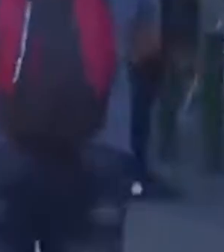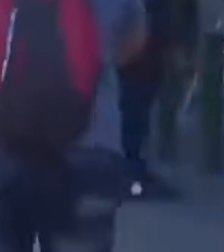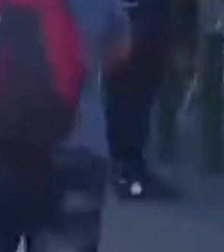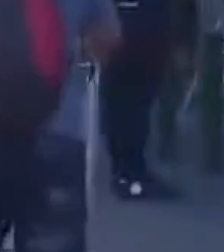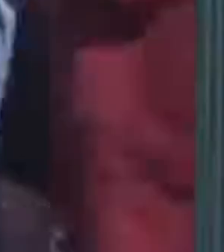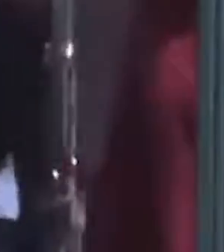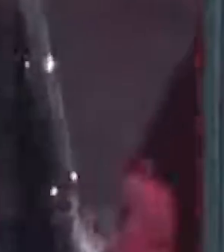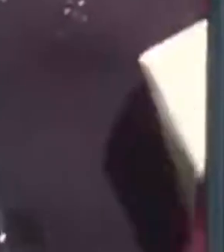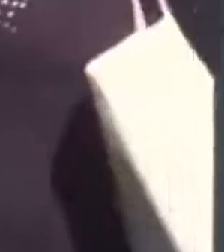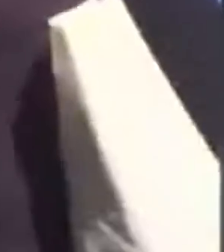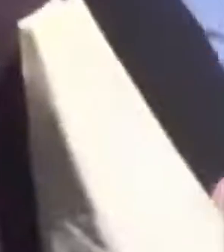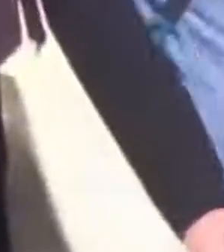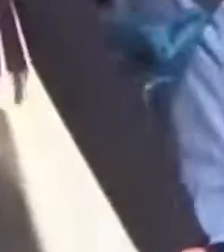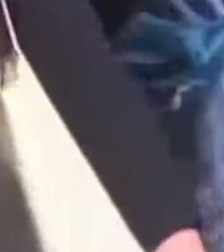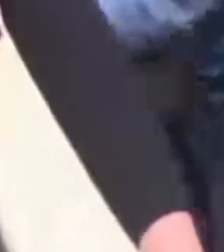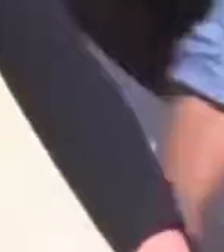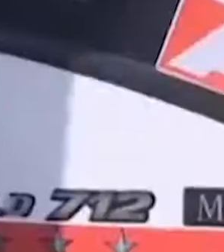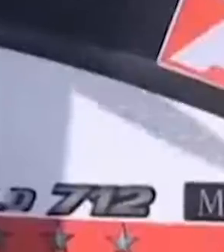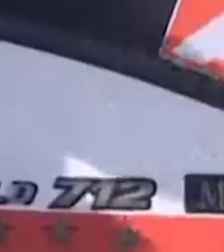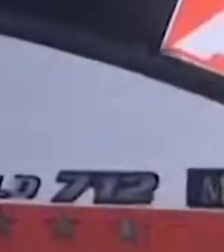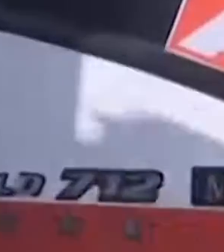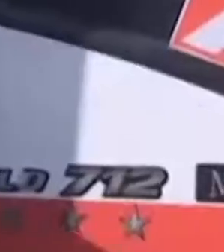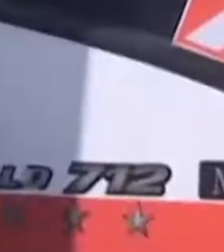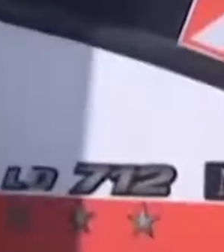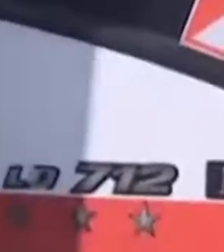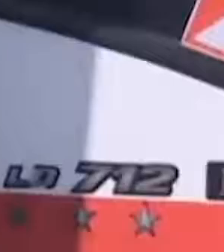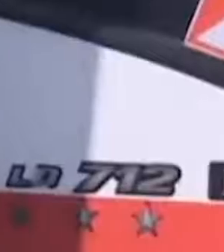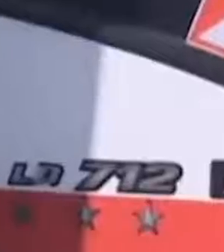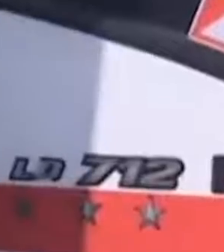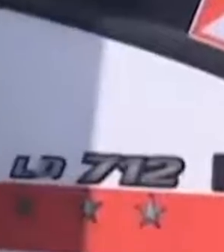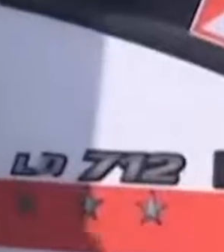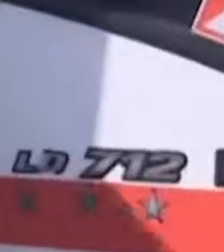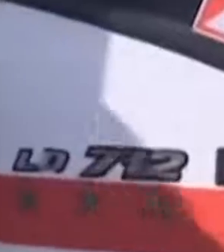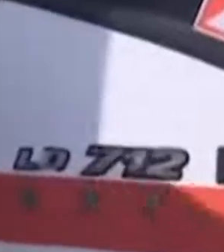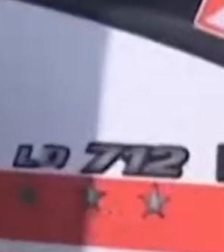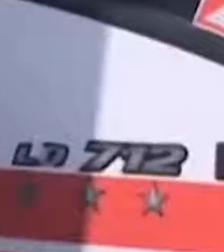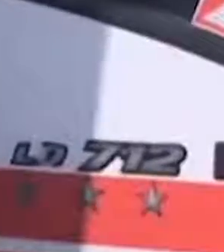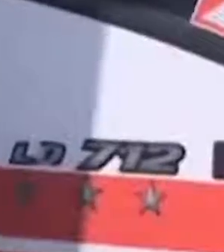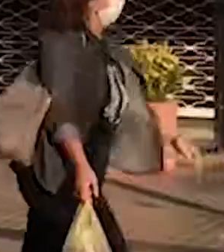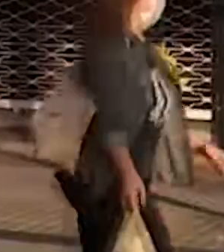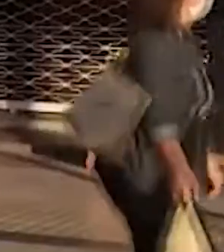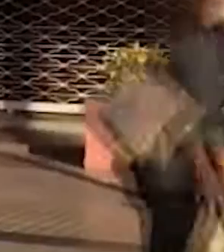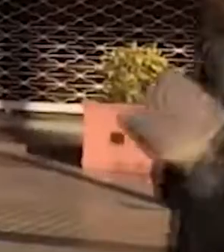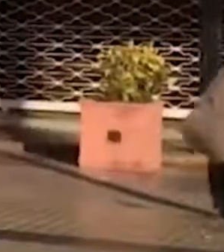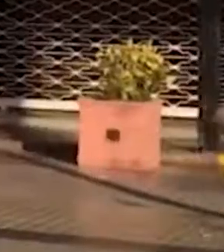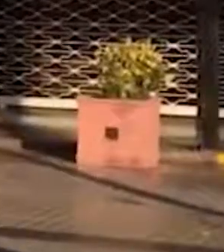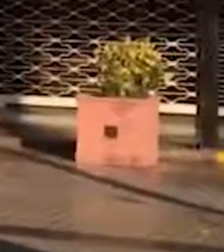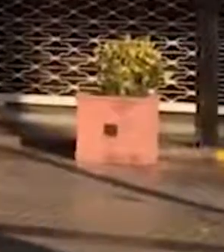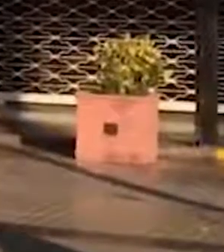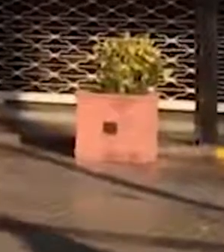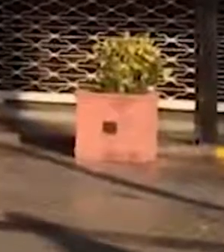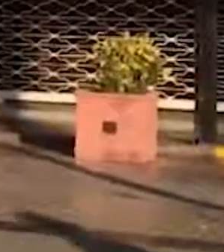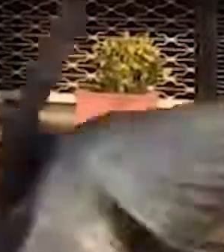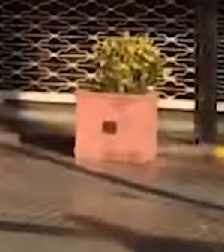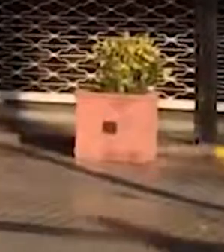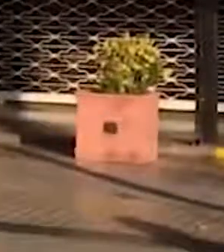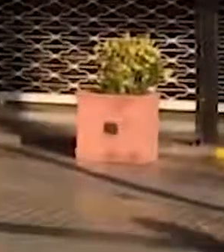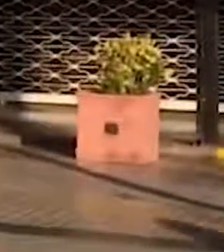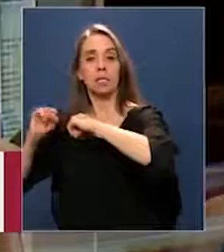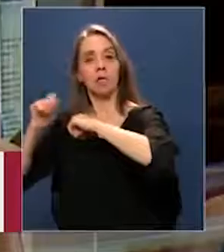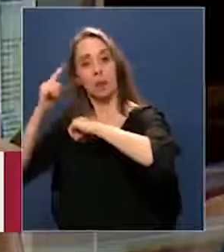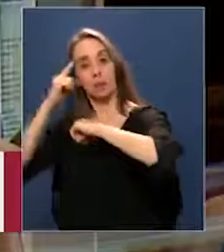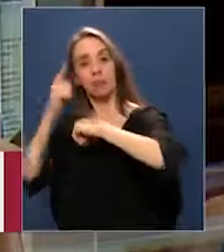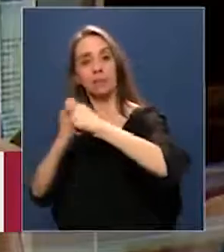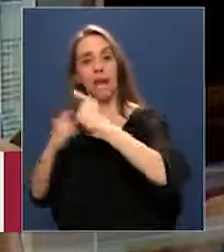ministerio de hacienda como los restantes ministerios ejecutores de las iniciativas que se financian con cargo al fondo no sólo deberán hacer